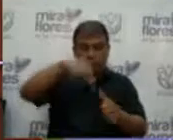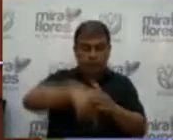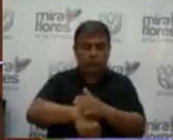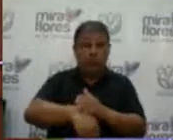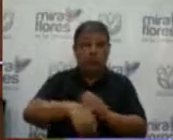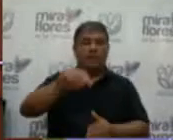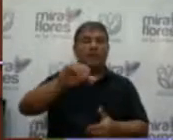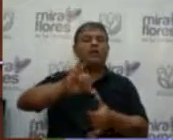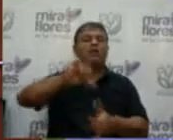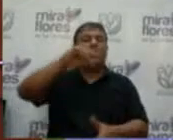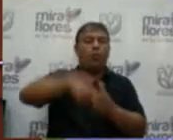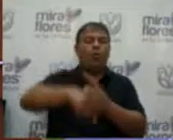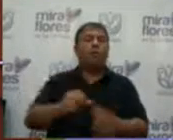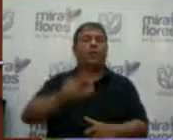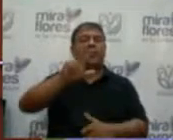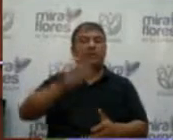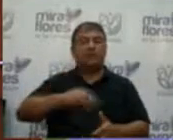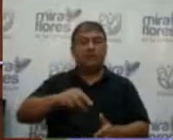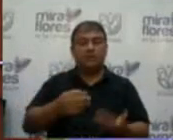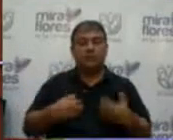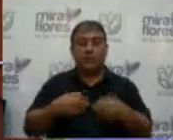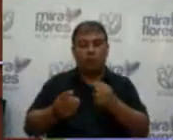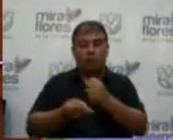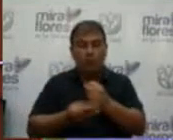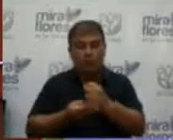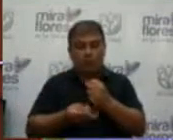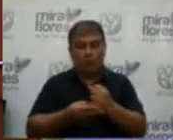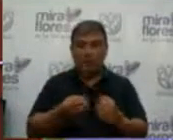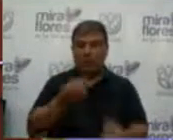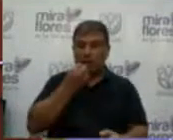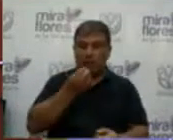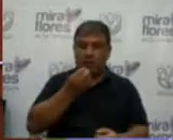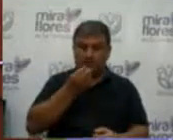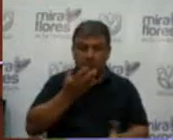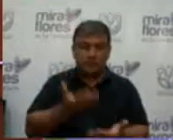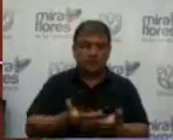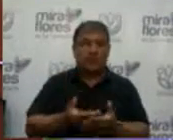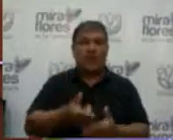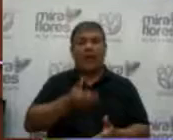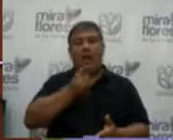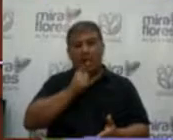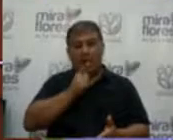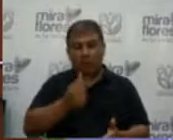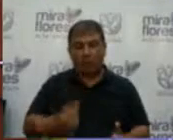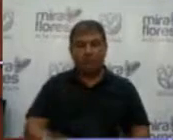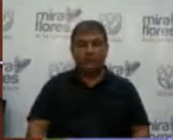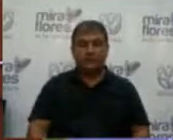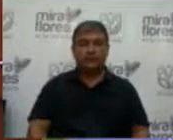profundidad, en donde guardamos alimentación, agua,